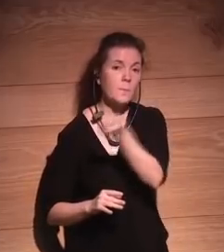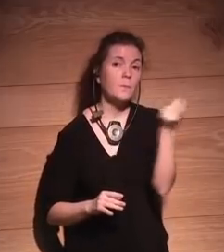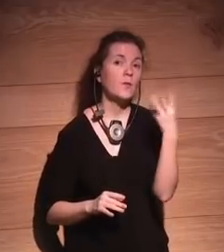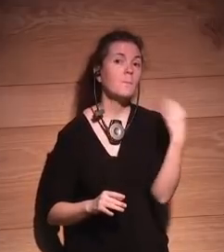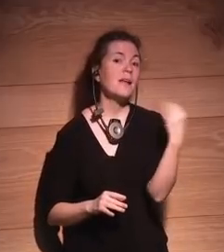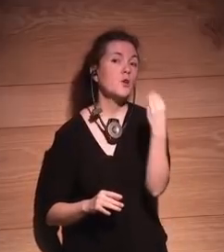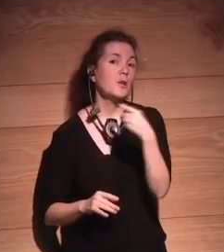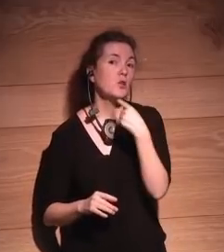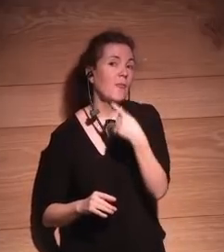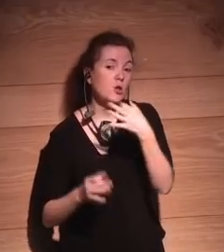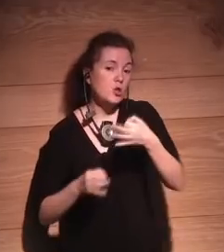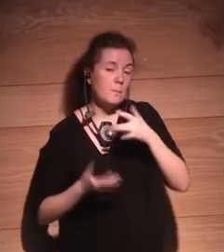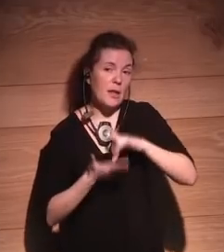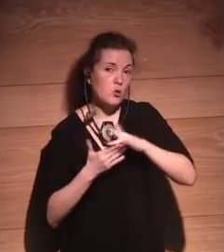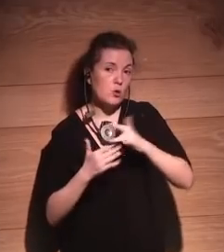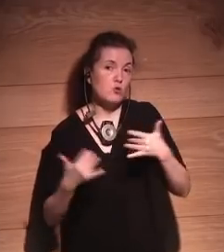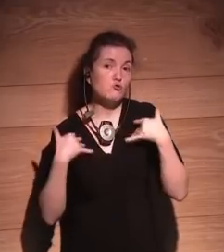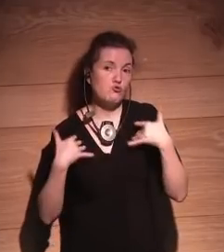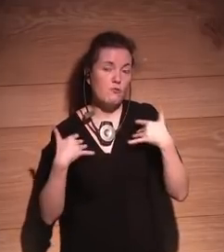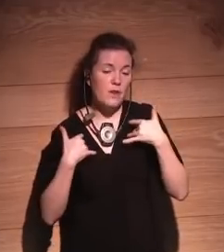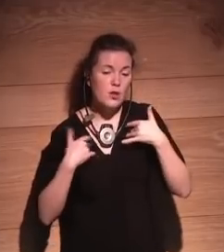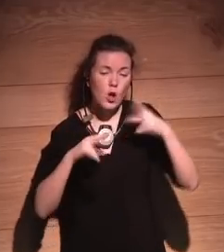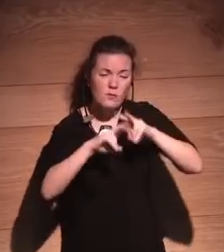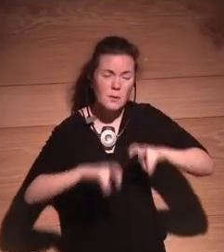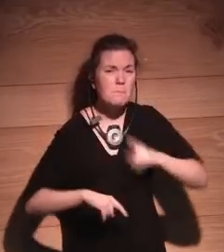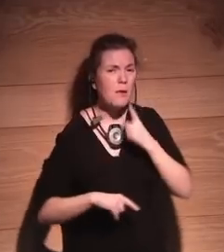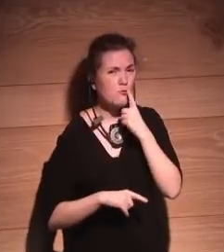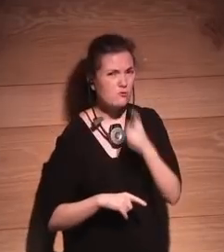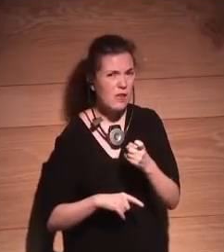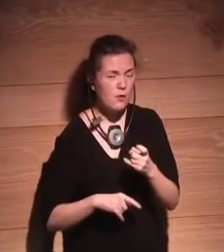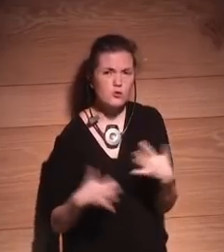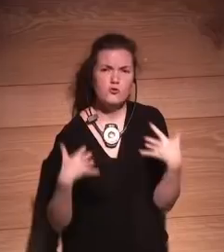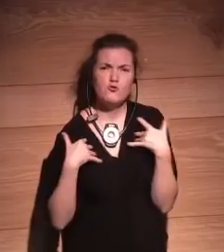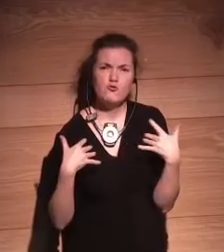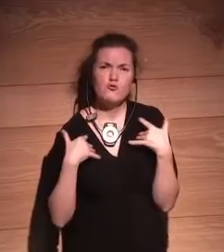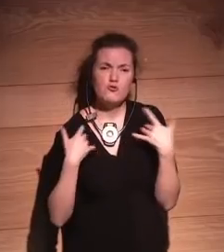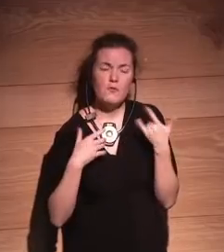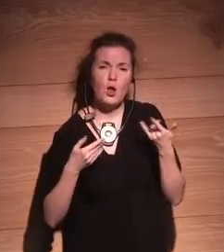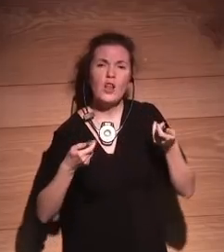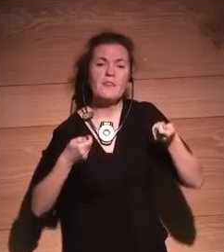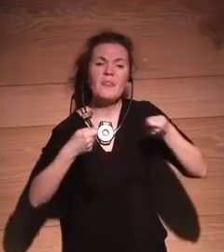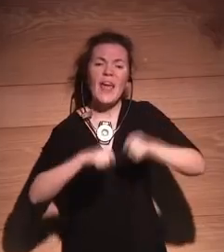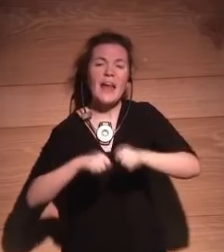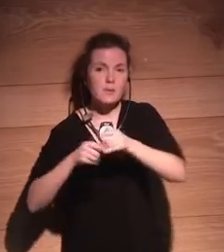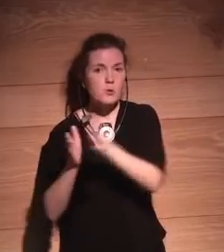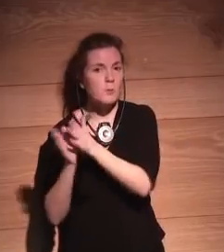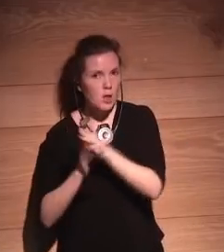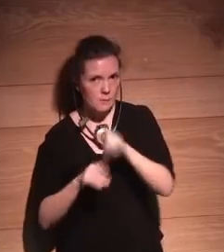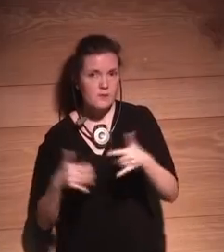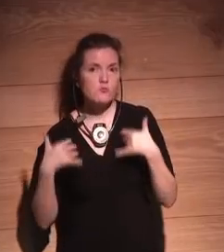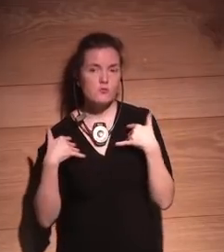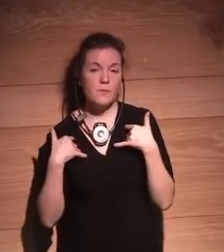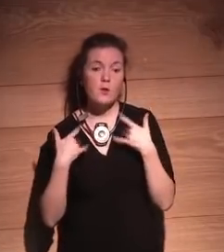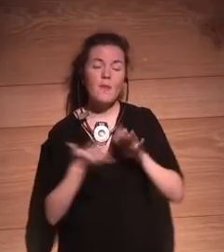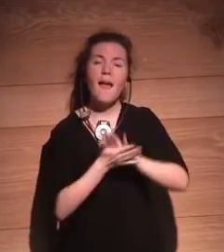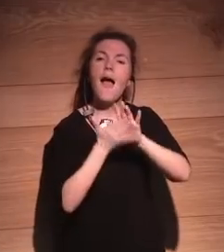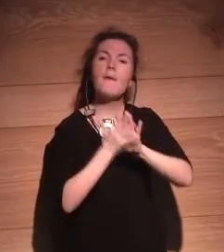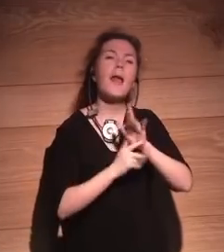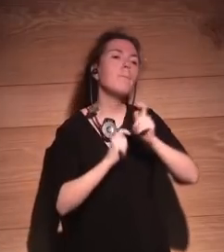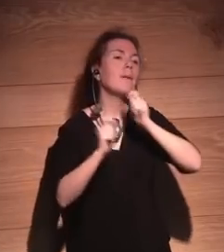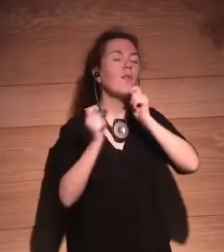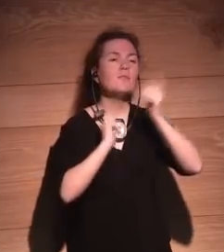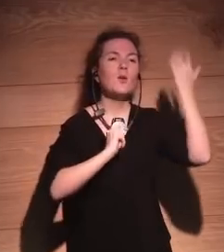yo lo he pasado siempre mal, me ha costado mucho investigar, sufría muchísimo con los cierres, y mis compañeros también. Entonces yo, cuando hablan de ese